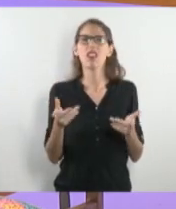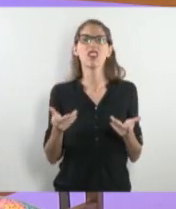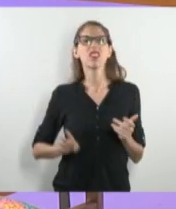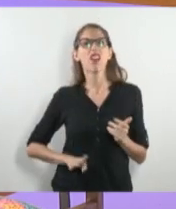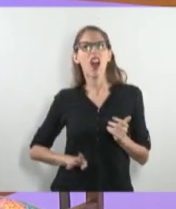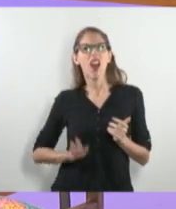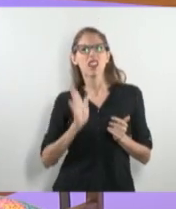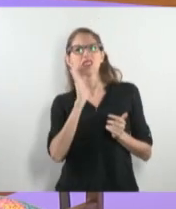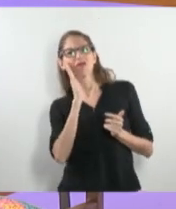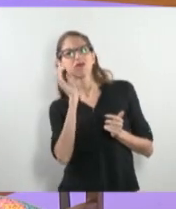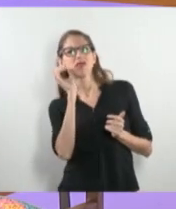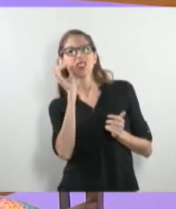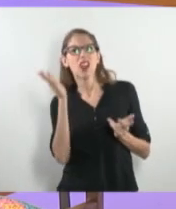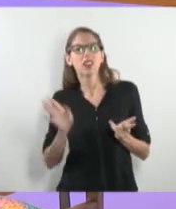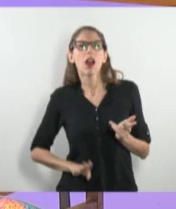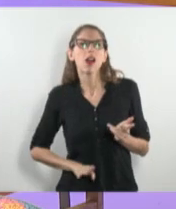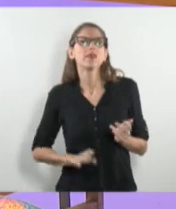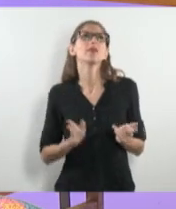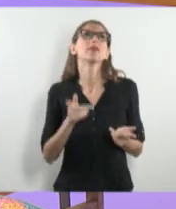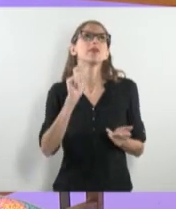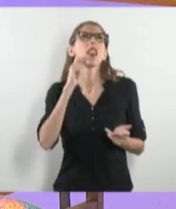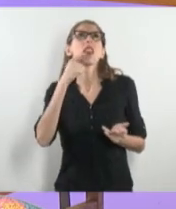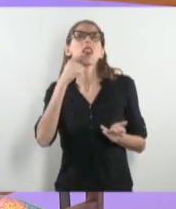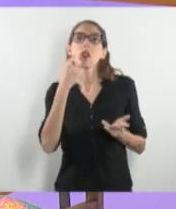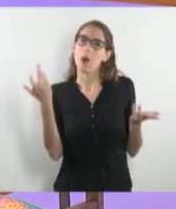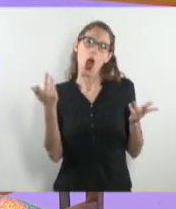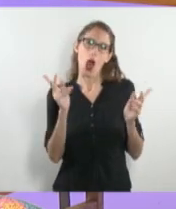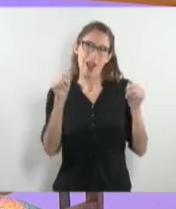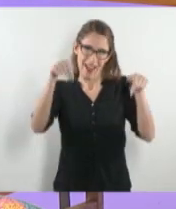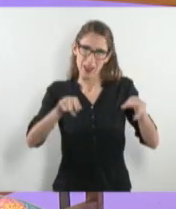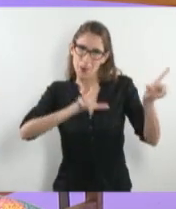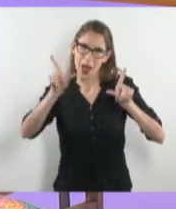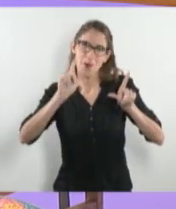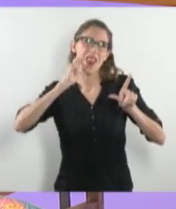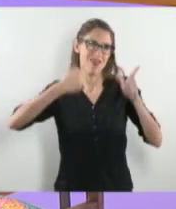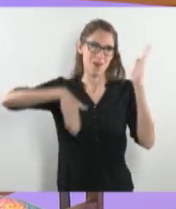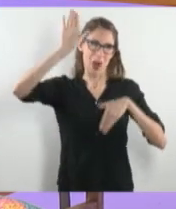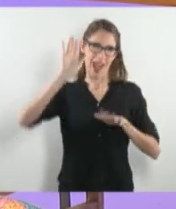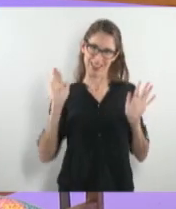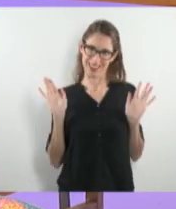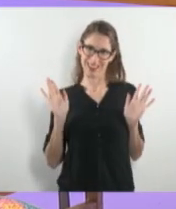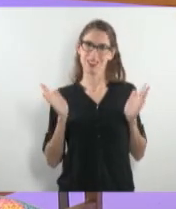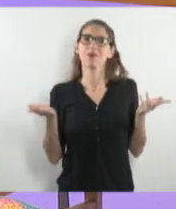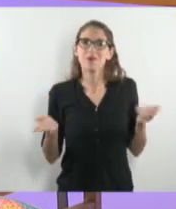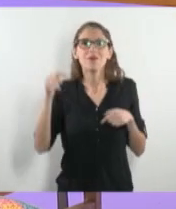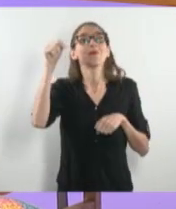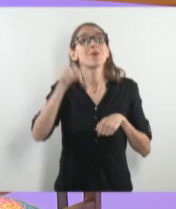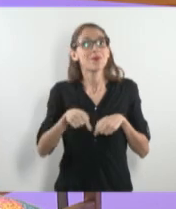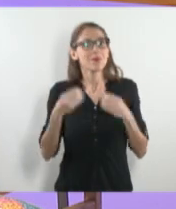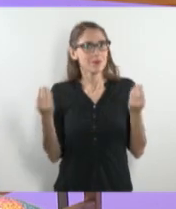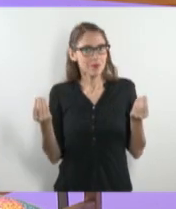hora, ¿no? Y en vez de eso, estamos acá en esto que es más bello todavía, donde podemos de algún modo